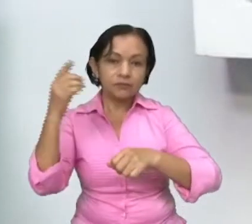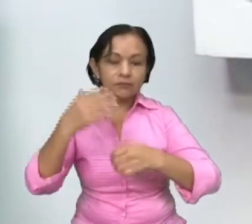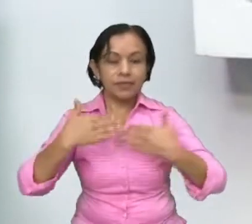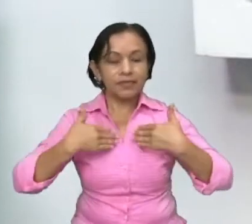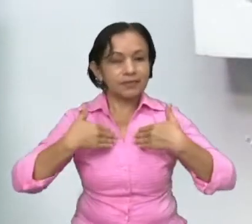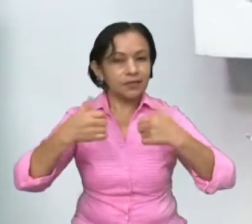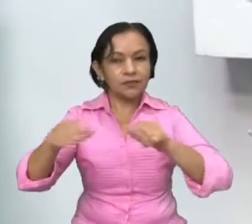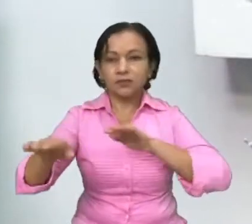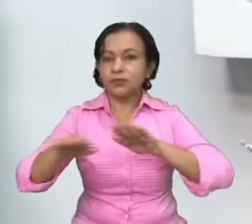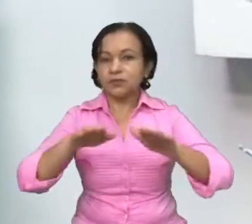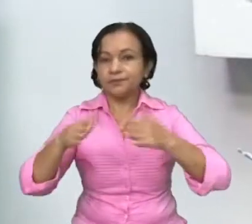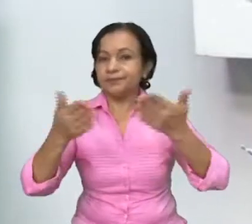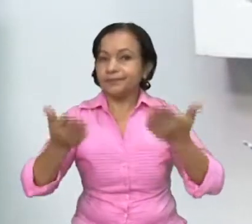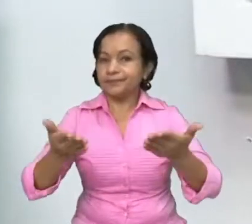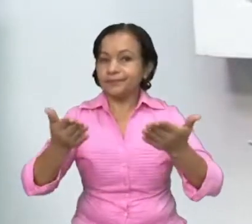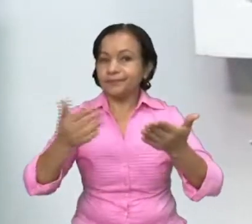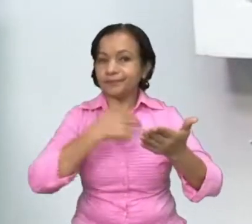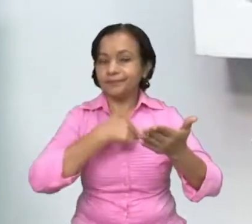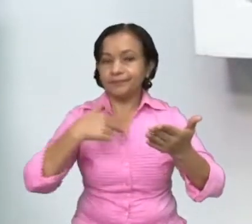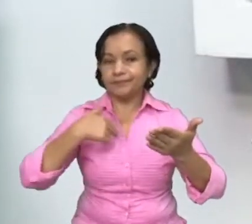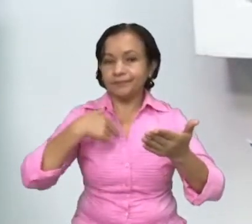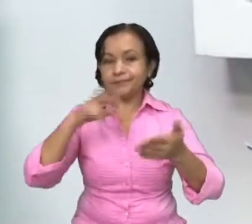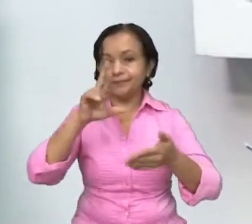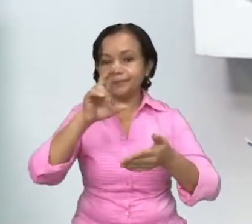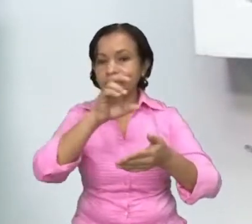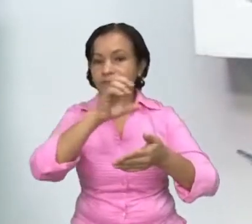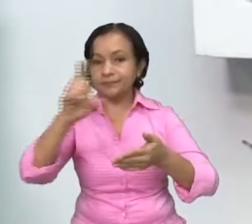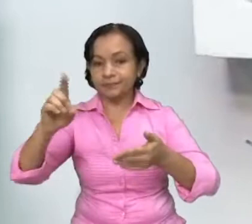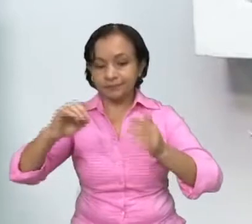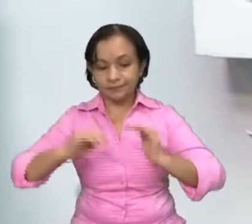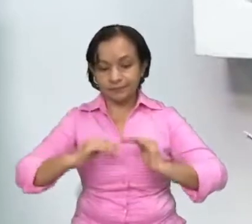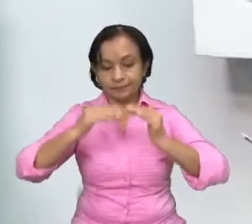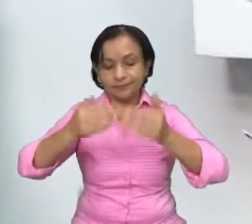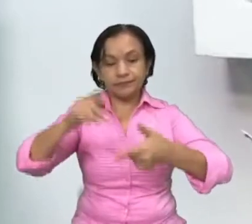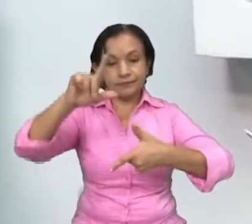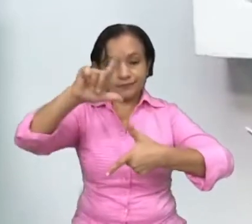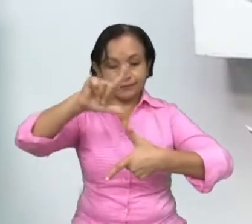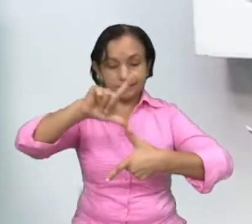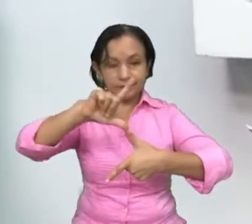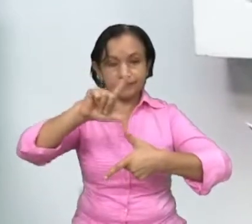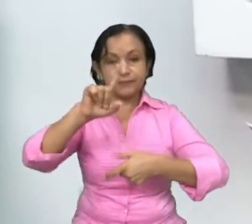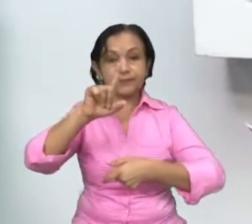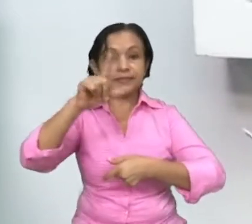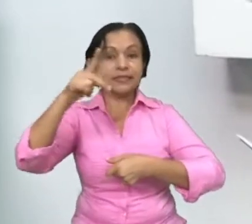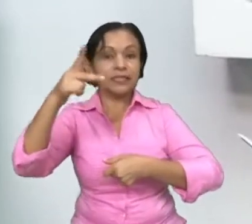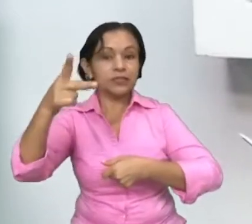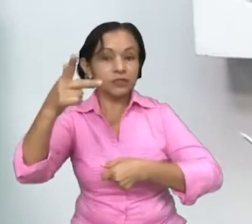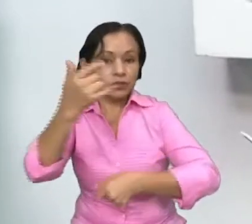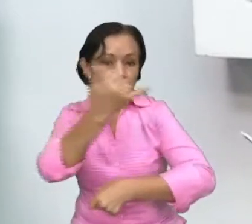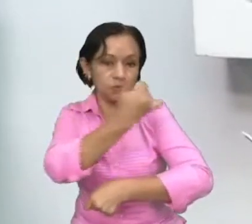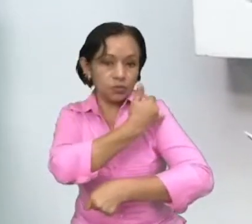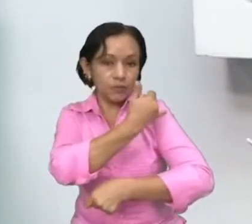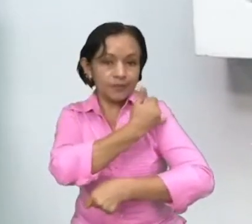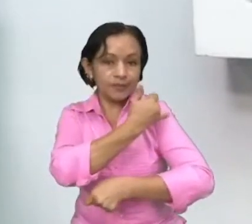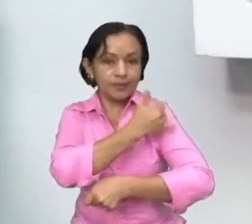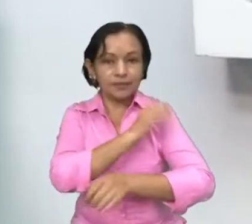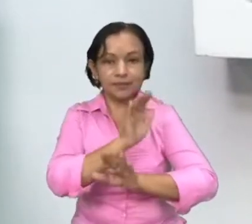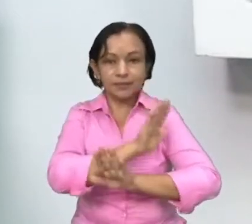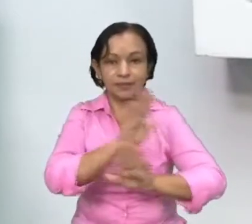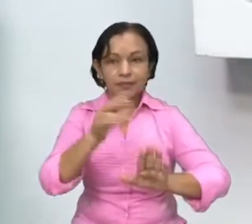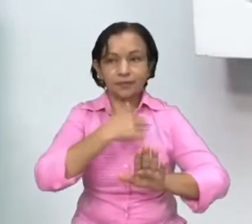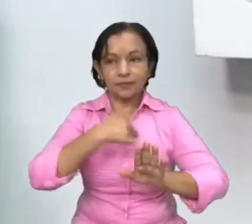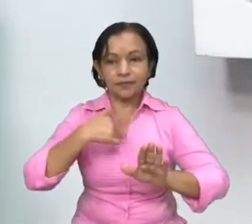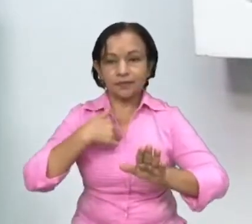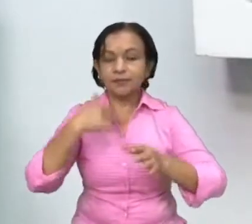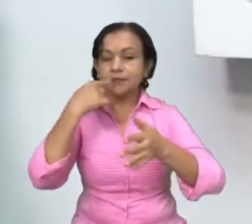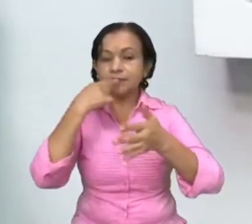sistema de salud. De la red de cirugía fetal en Latinoamérica hay 18 centros que realizan este tipo de cirugía,